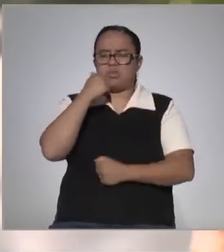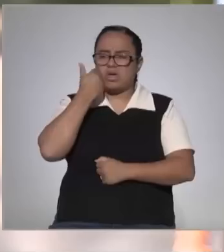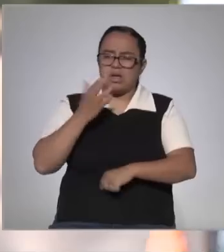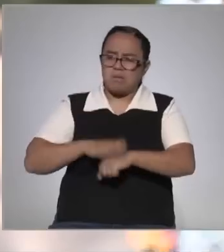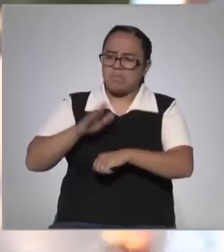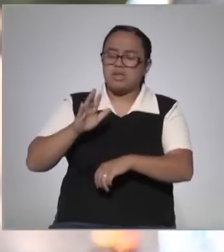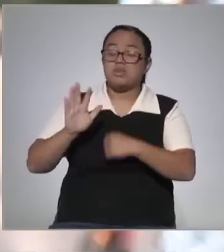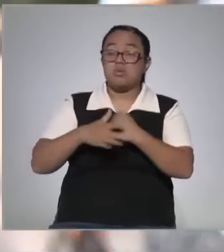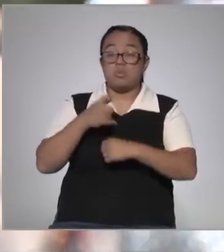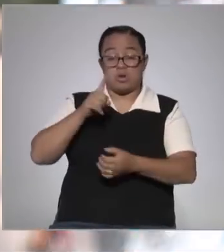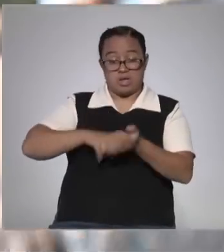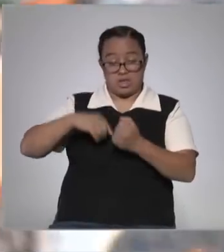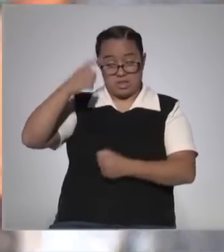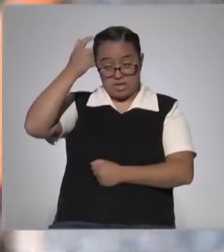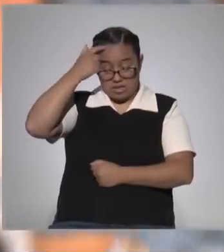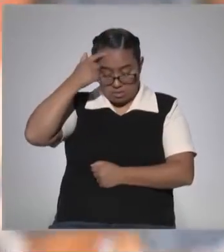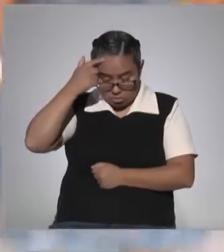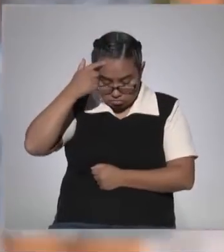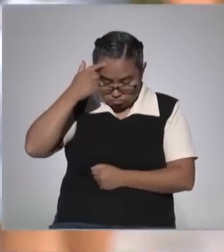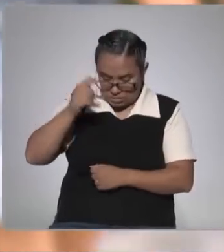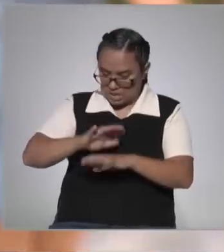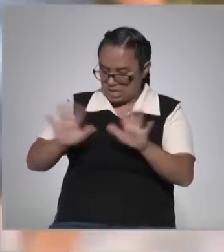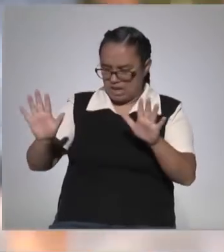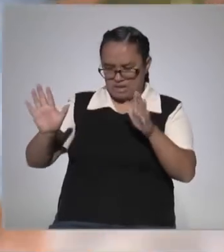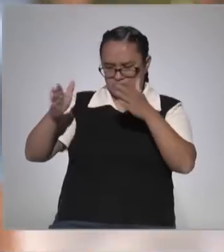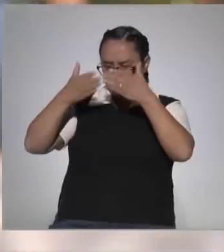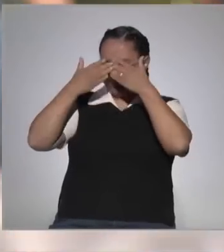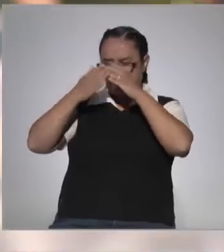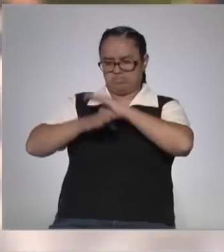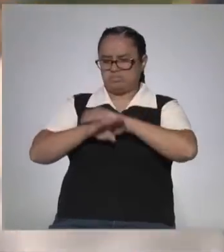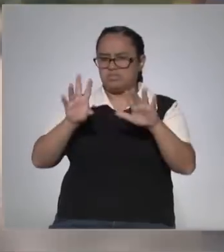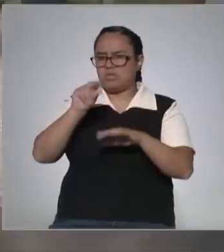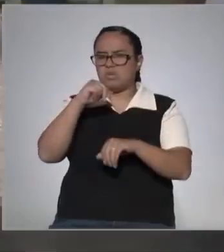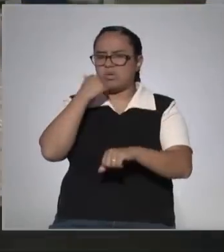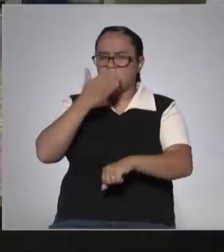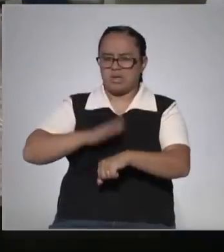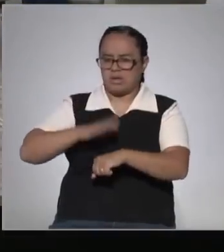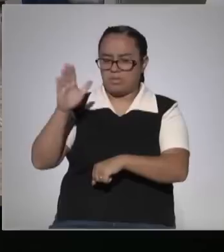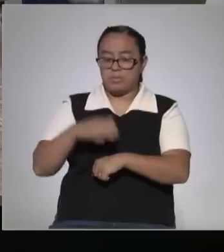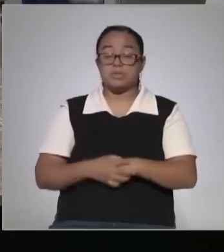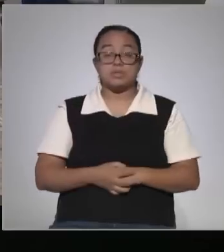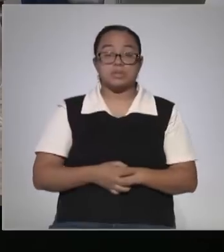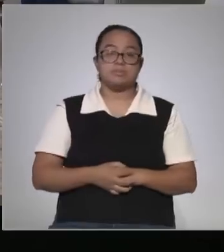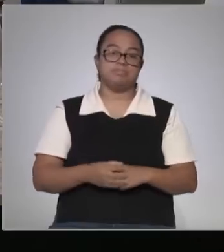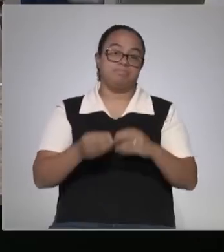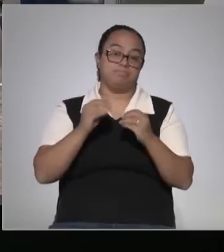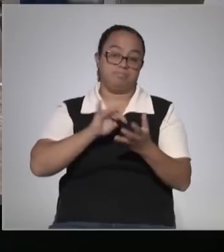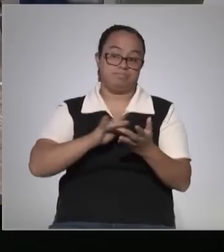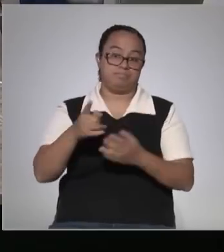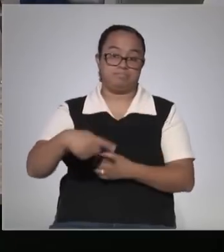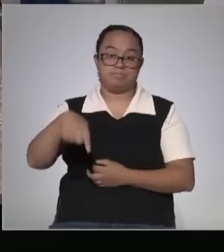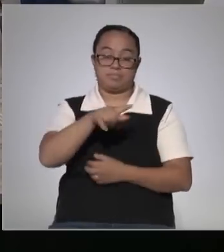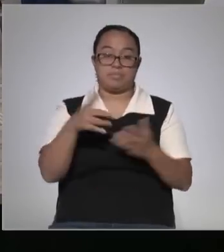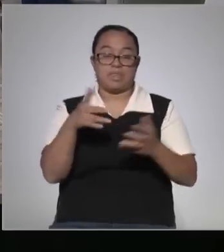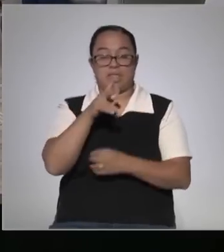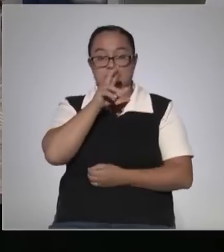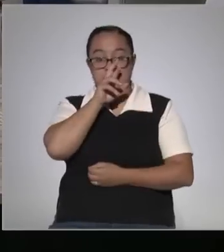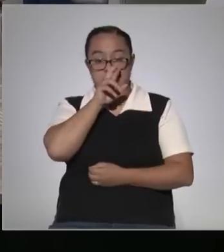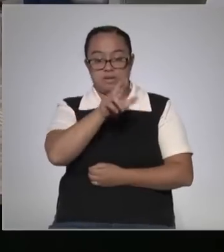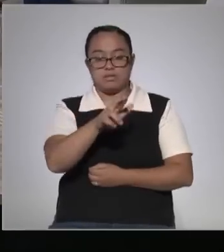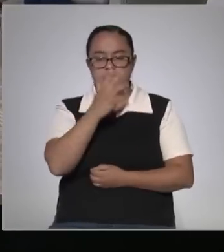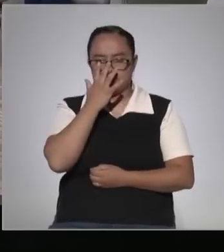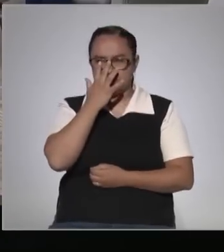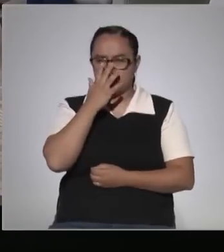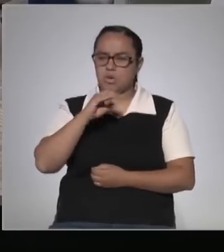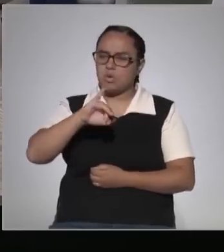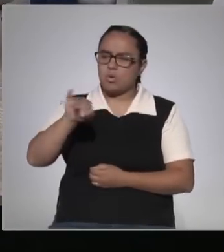o emocionalmente se cierran las puertas. Muchas gracias por las respuestas que nos brindan. Juan